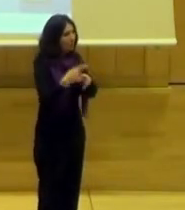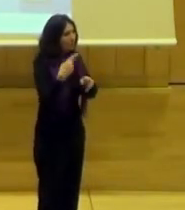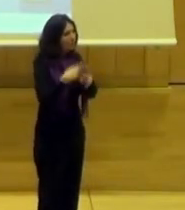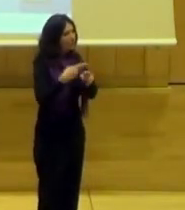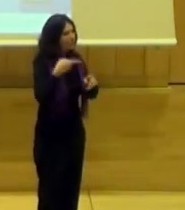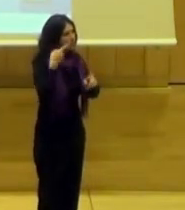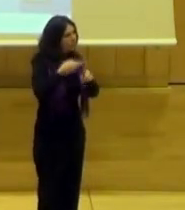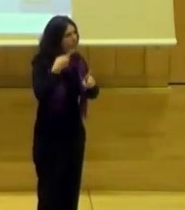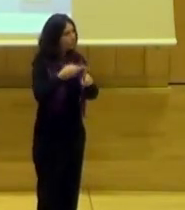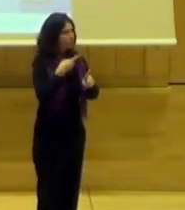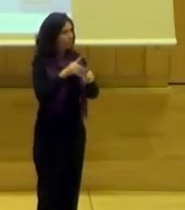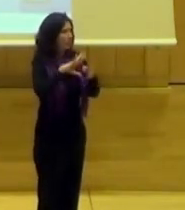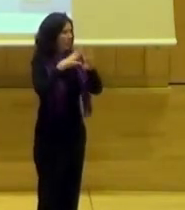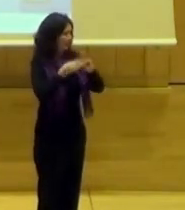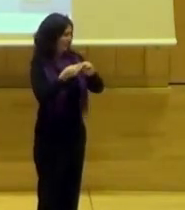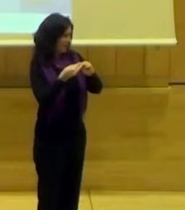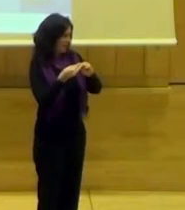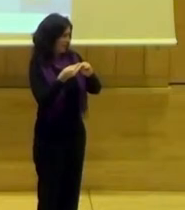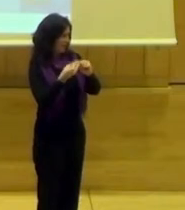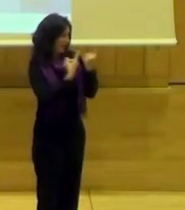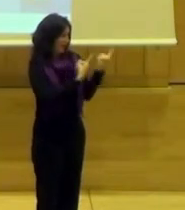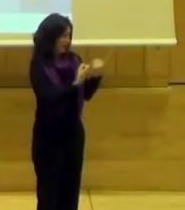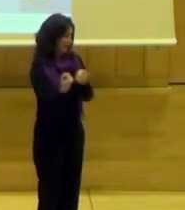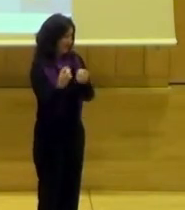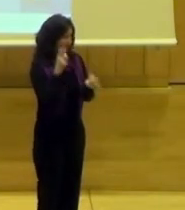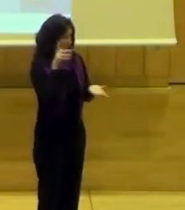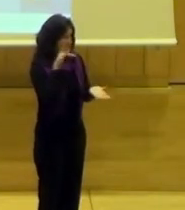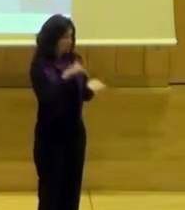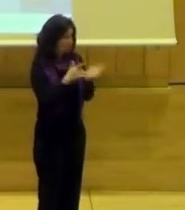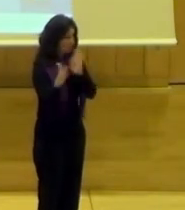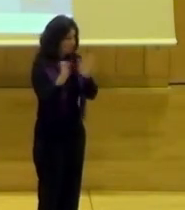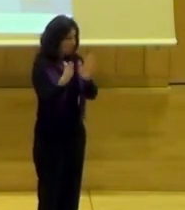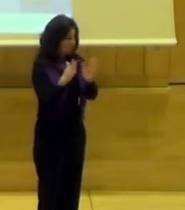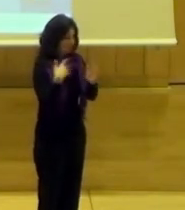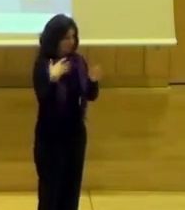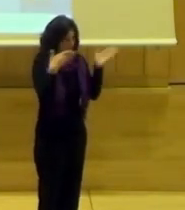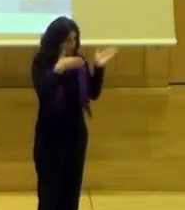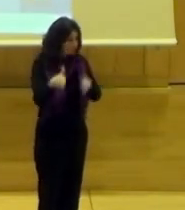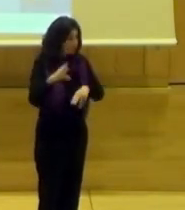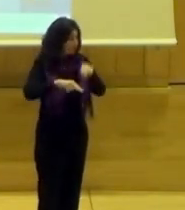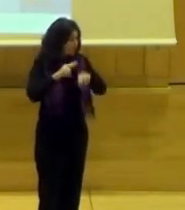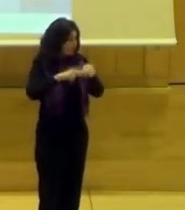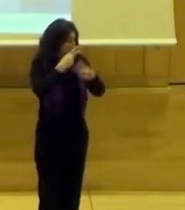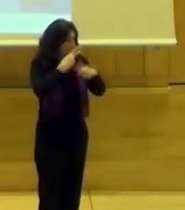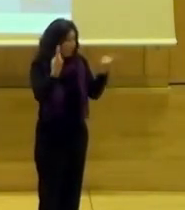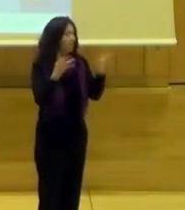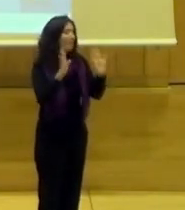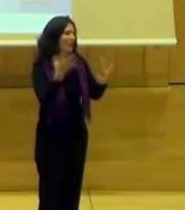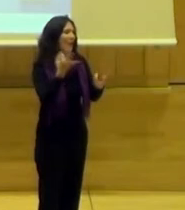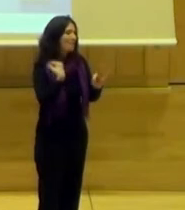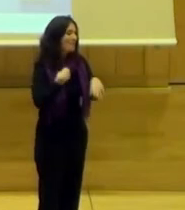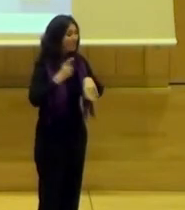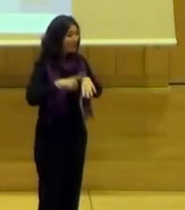política de uso a la corte que dieran un fomento del trabajo público, pero que además respondiesen a esas